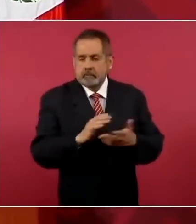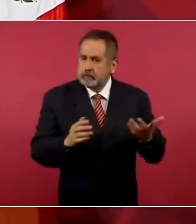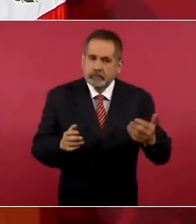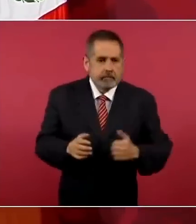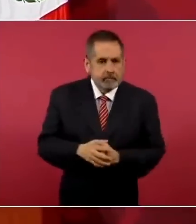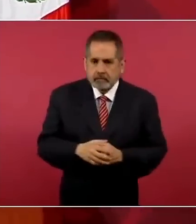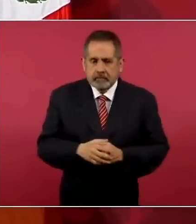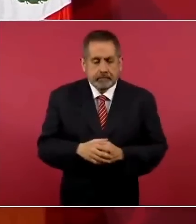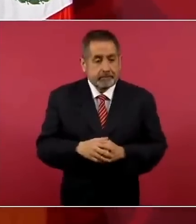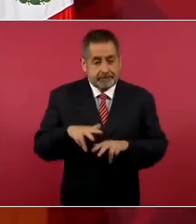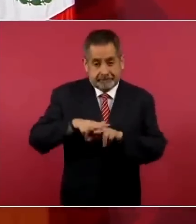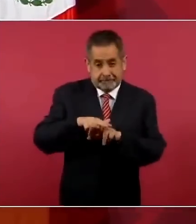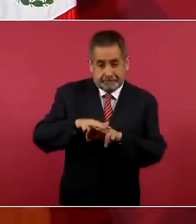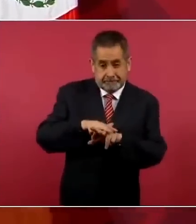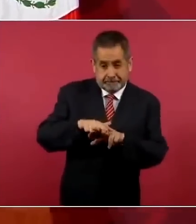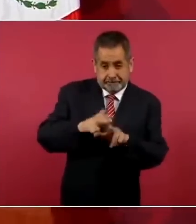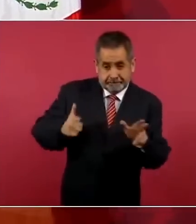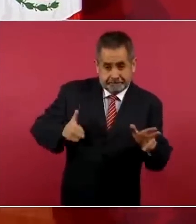ferrocarriles.